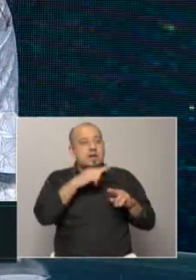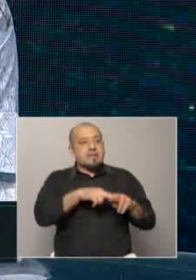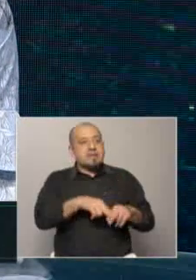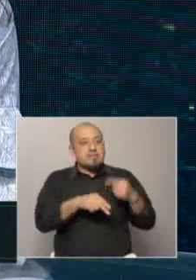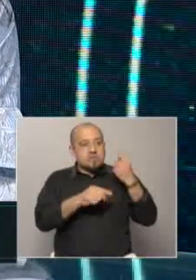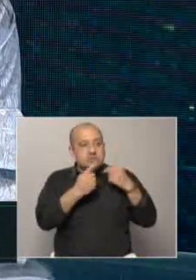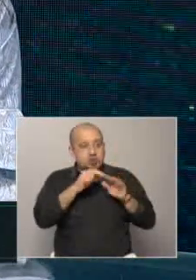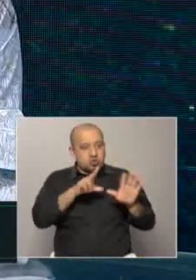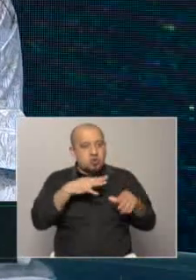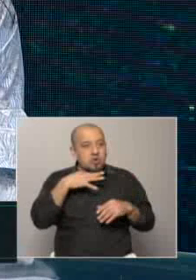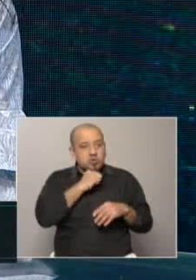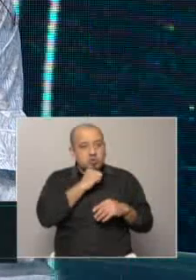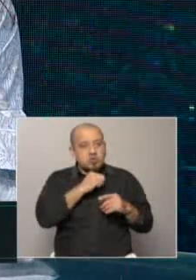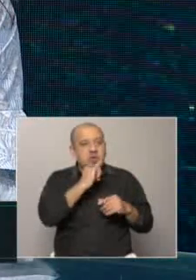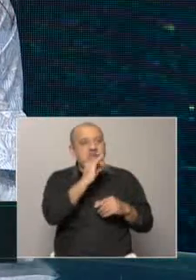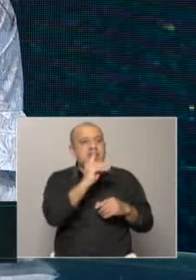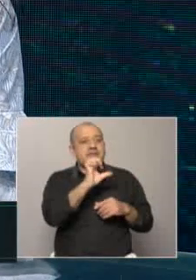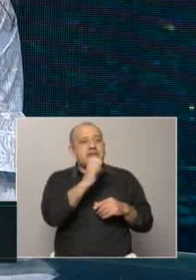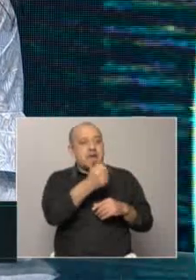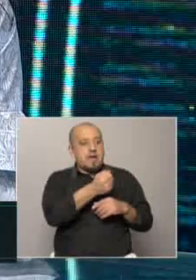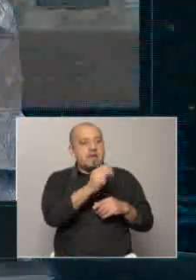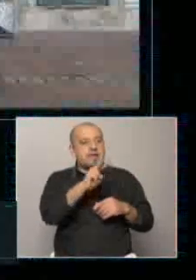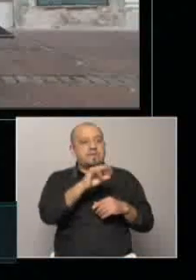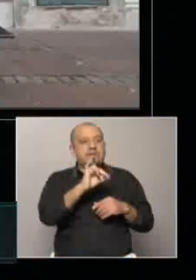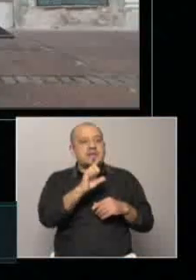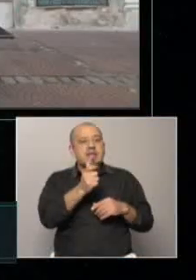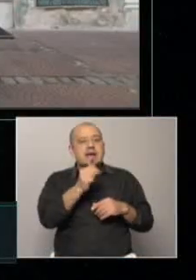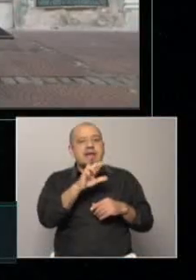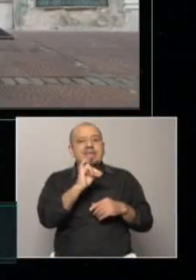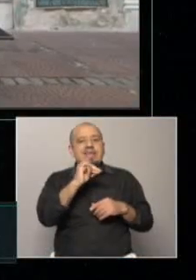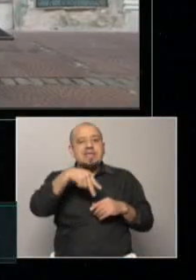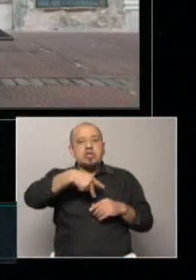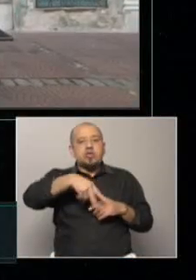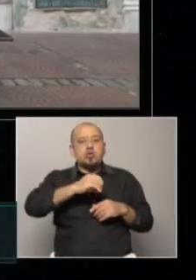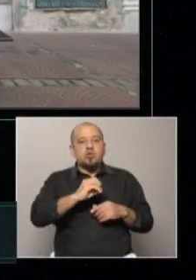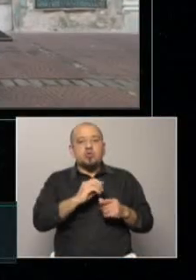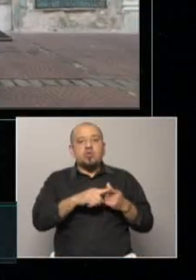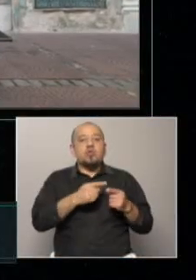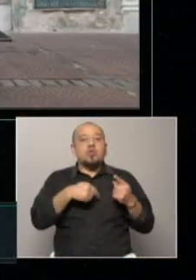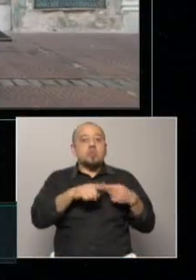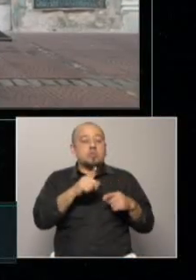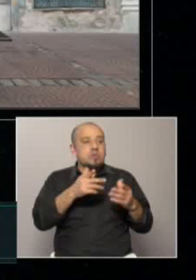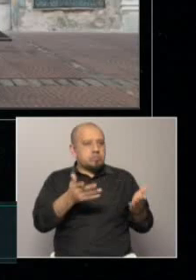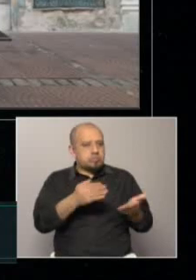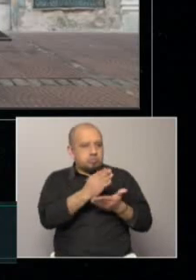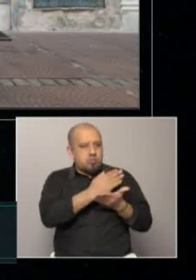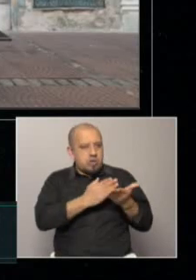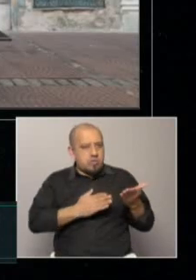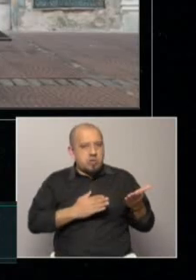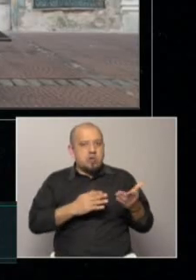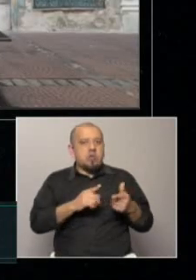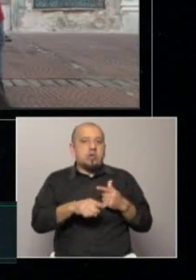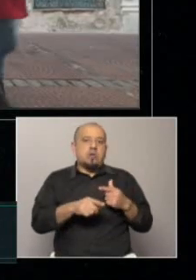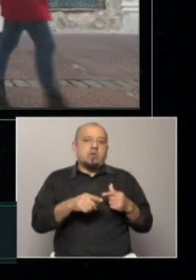de agosto. Bueno, una de las poetas más grandes de habla hispana del siglo XX, Idea